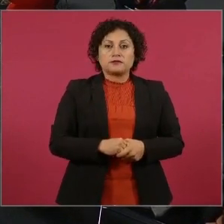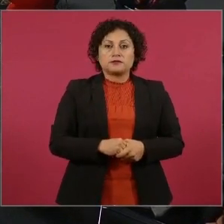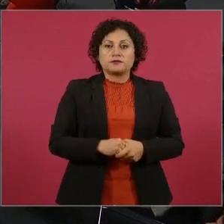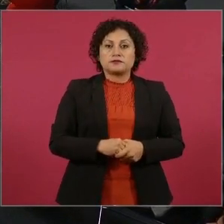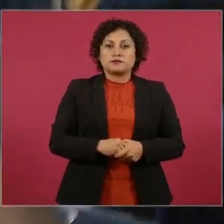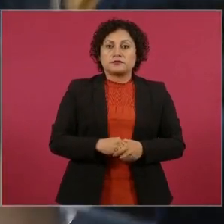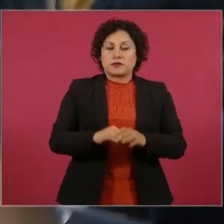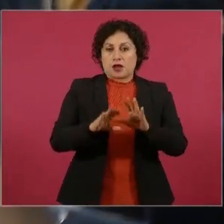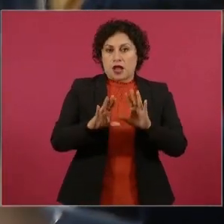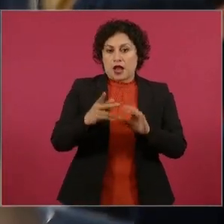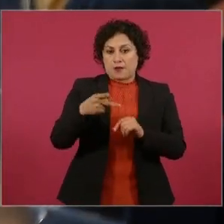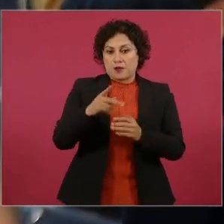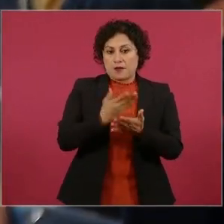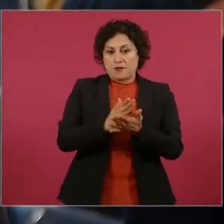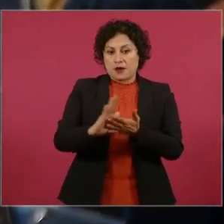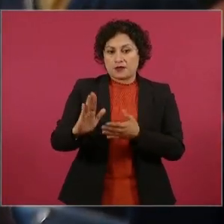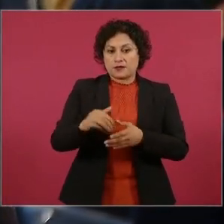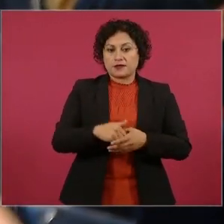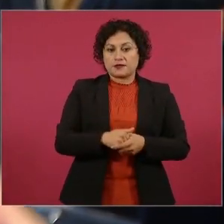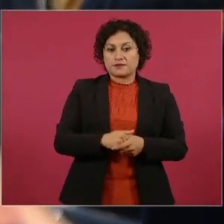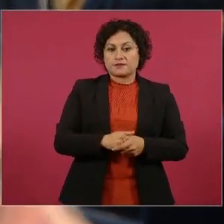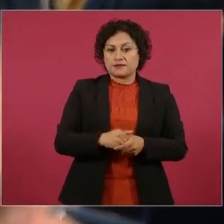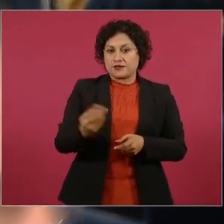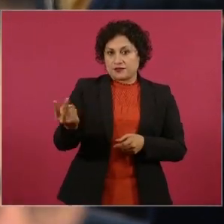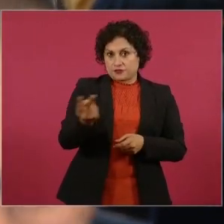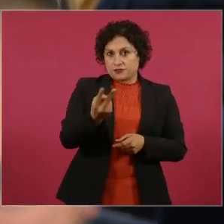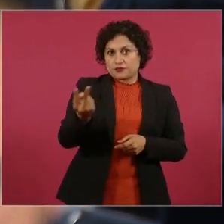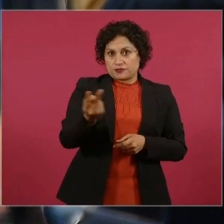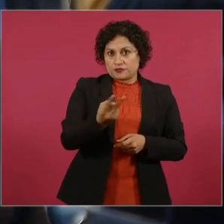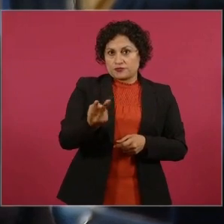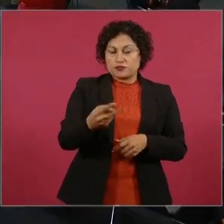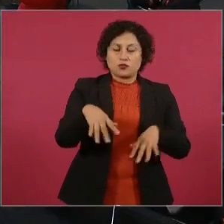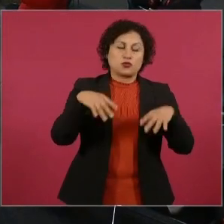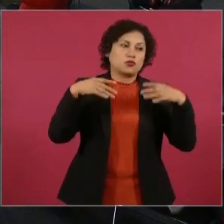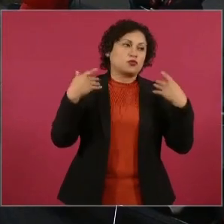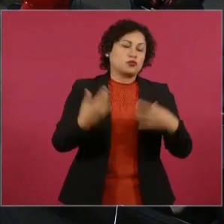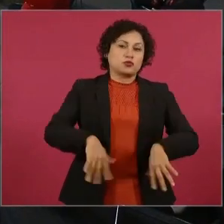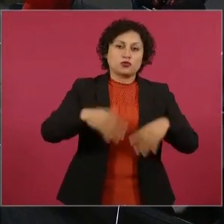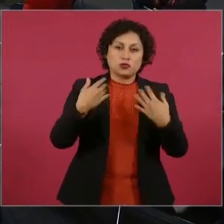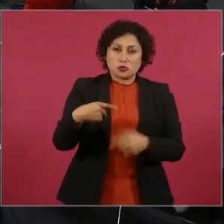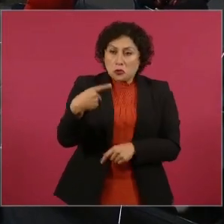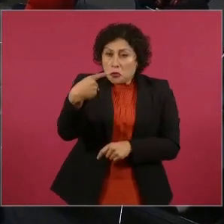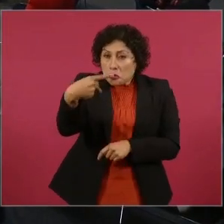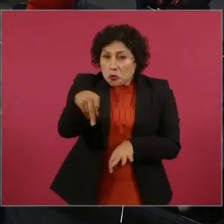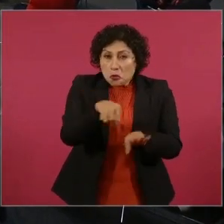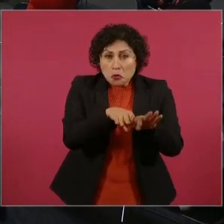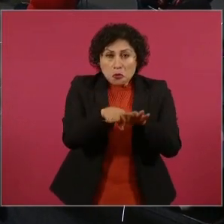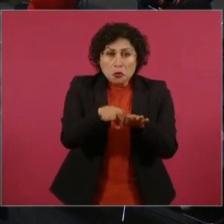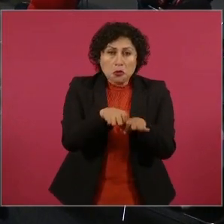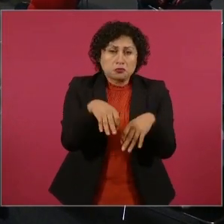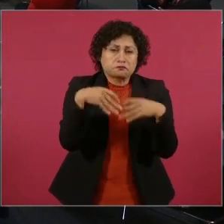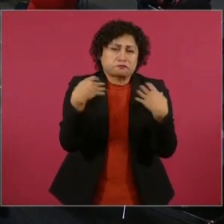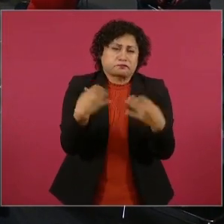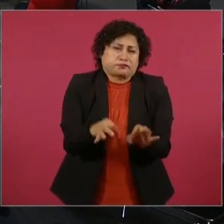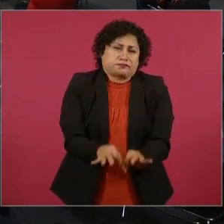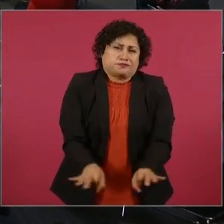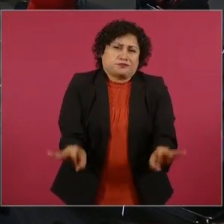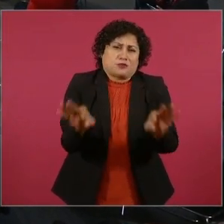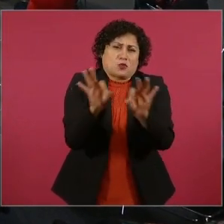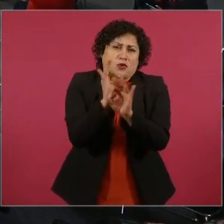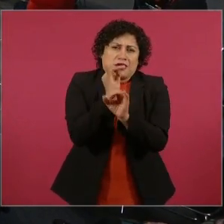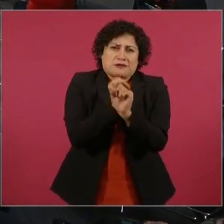pero aparte si los dos ese es un trabajo importantísimo de